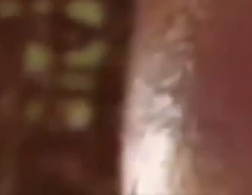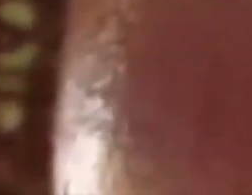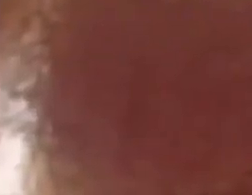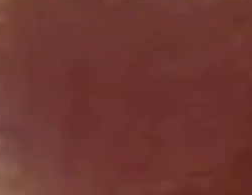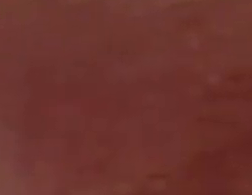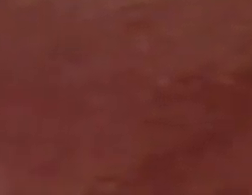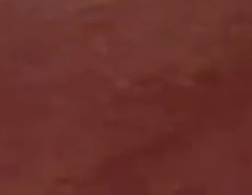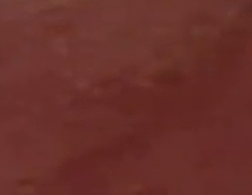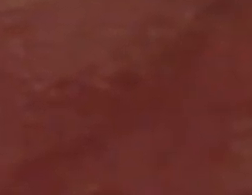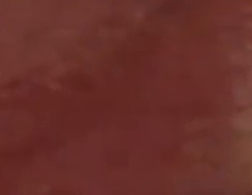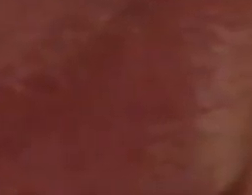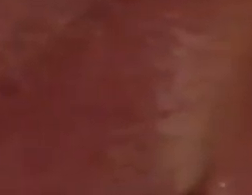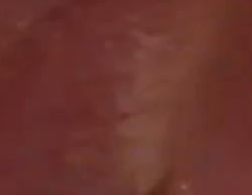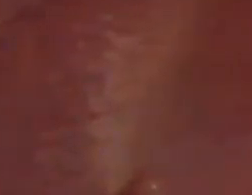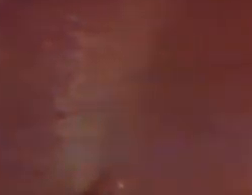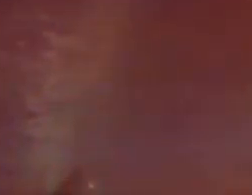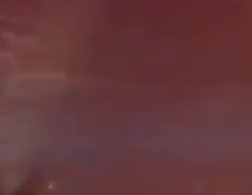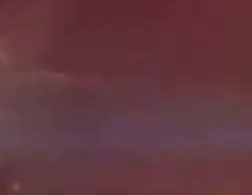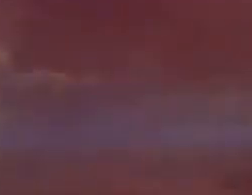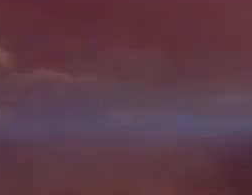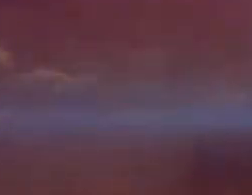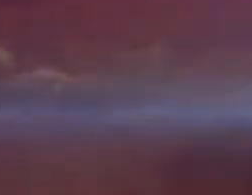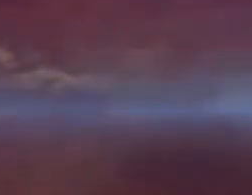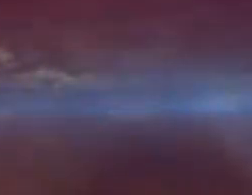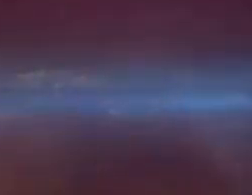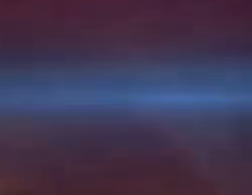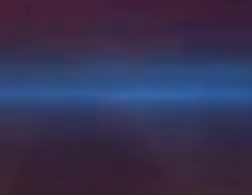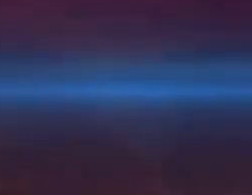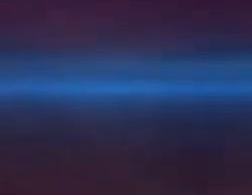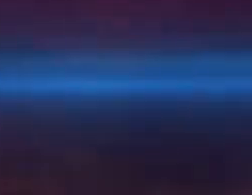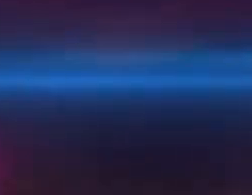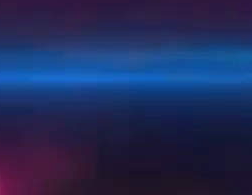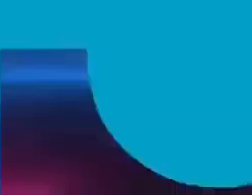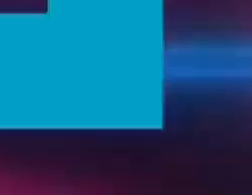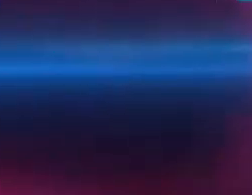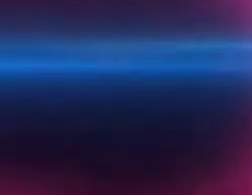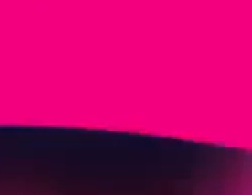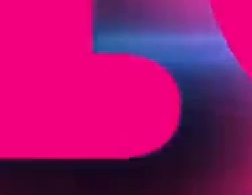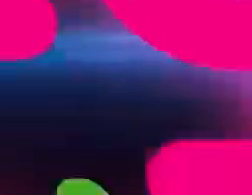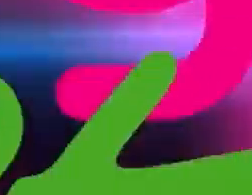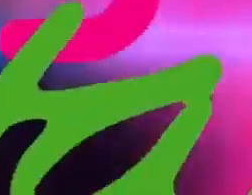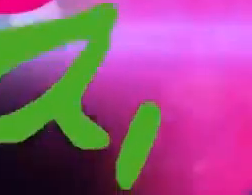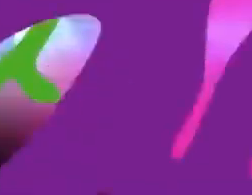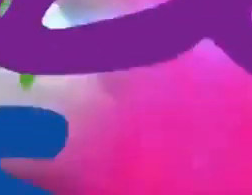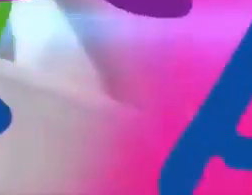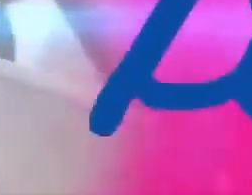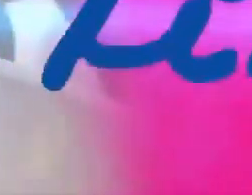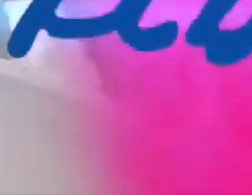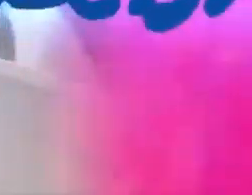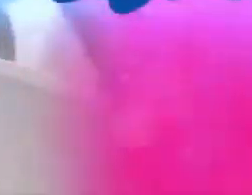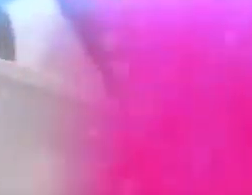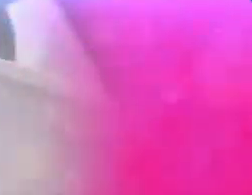mazurca segoviana y un discurso del Chapín, de Barbasaco y más con el